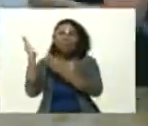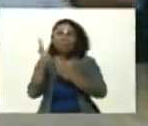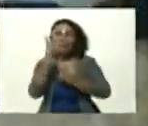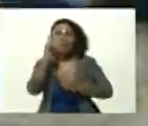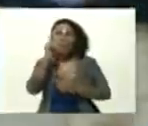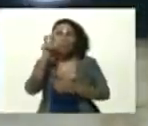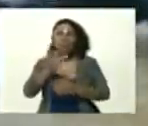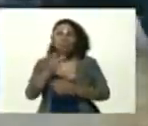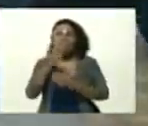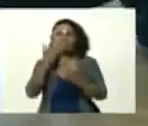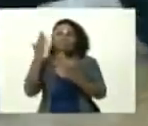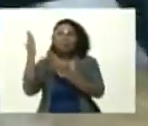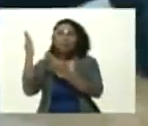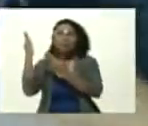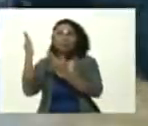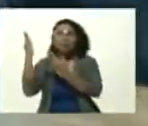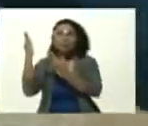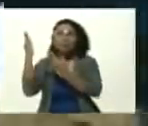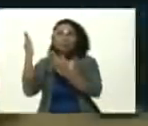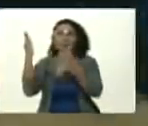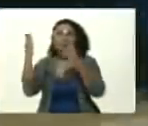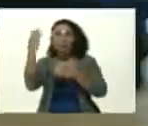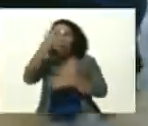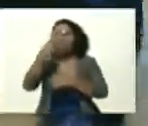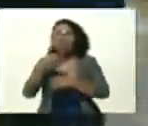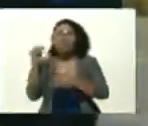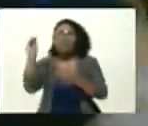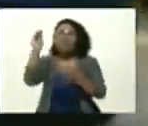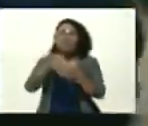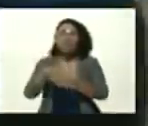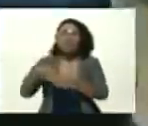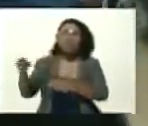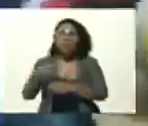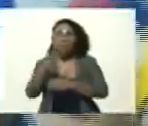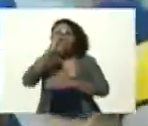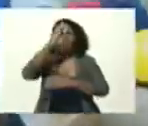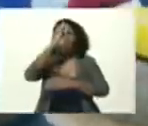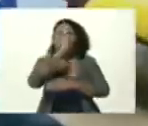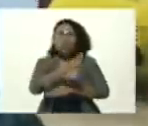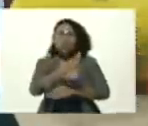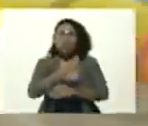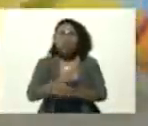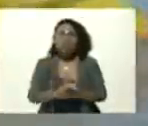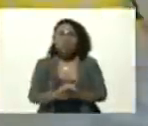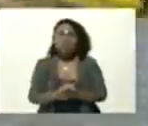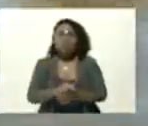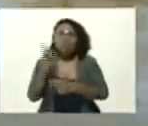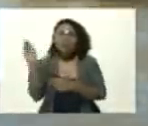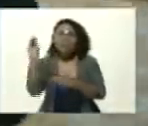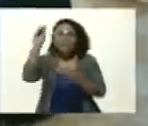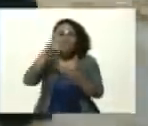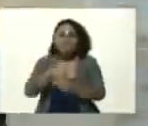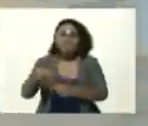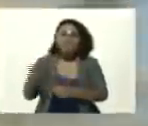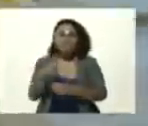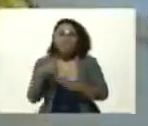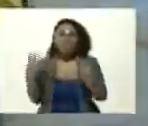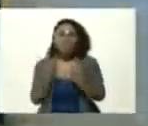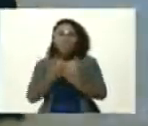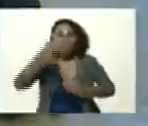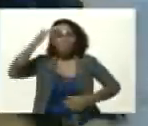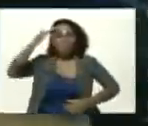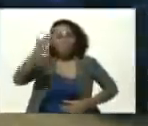José. Mira Luis José, ese muchacho se metió en el río. Directo, está dentro del río con los